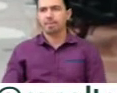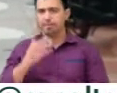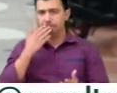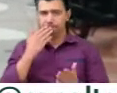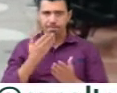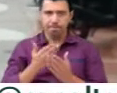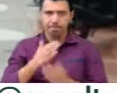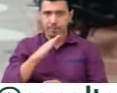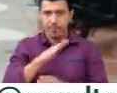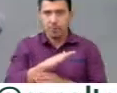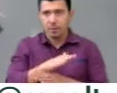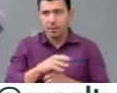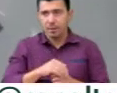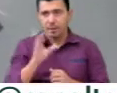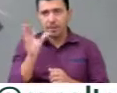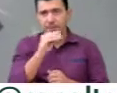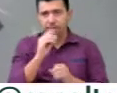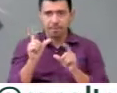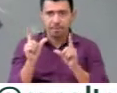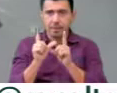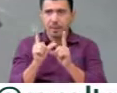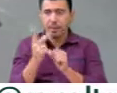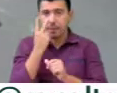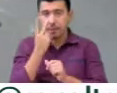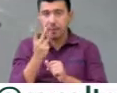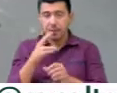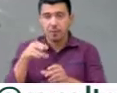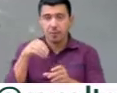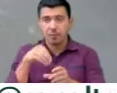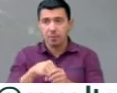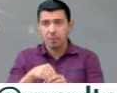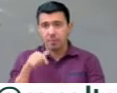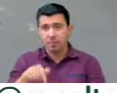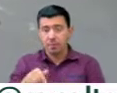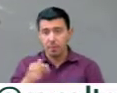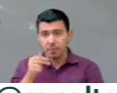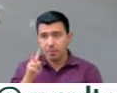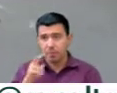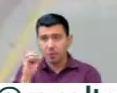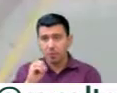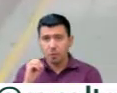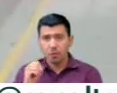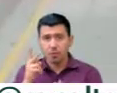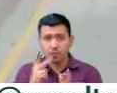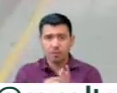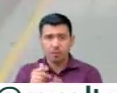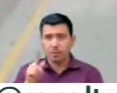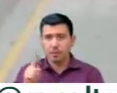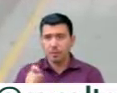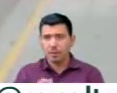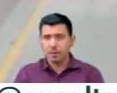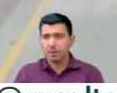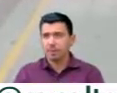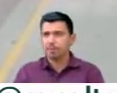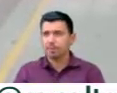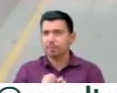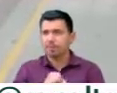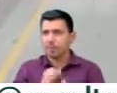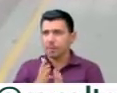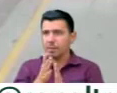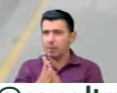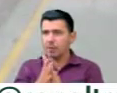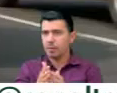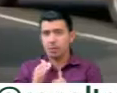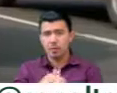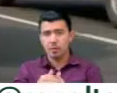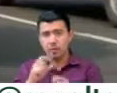de un abuso que perjudica el bolsillo de los ciudadanos. El sistema de fotomultas que opera en Florida Blanca, Santander, también ha recibido fuertes críticas